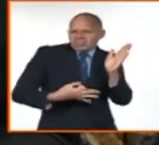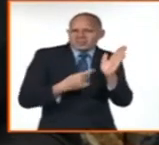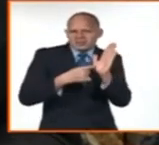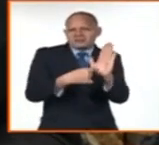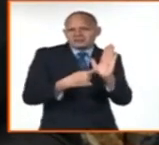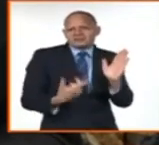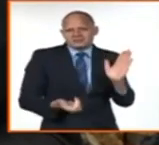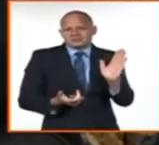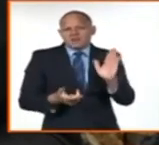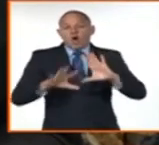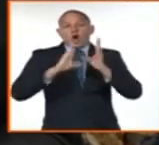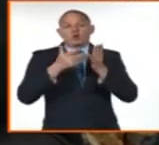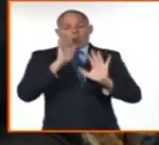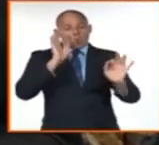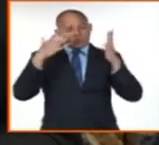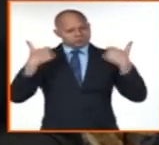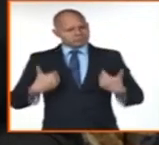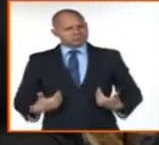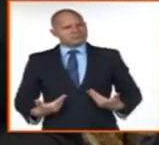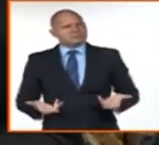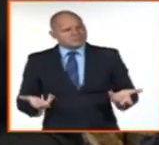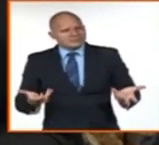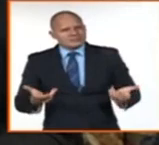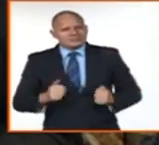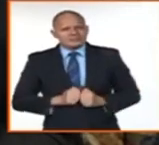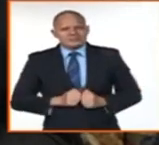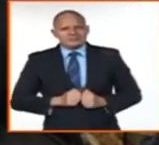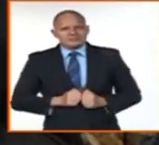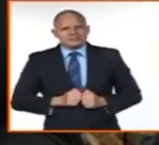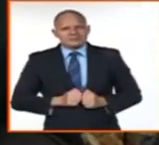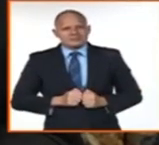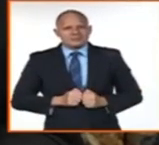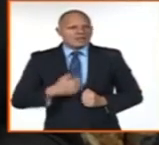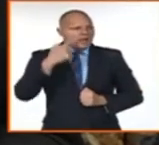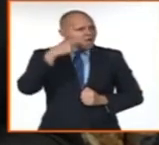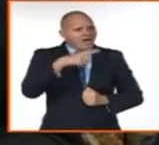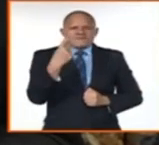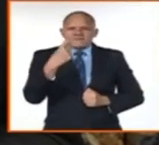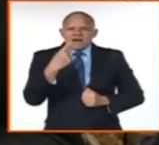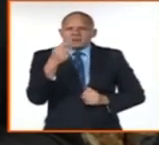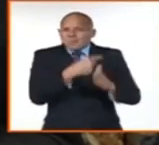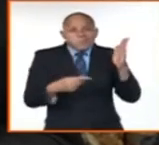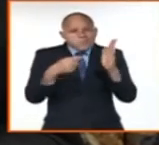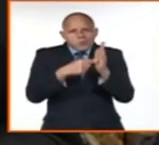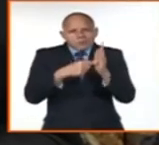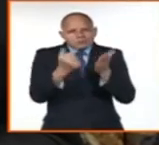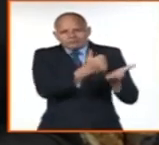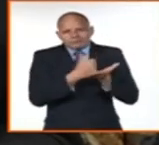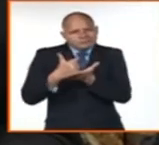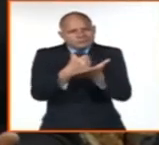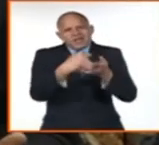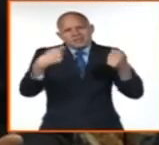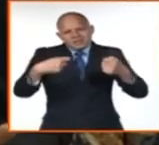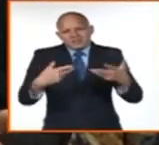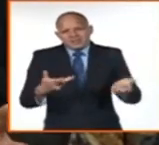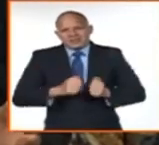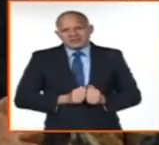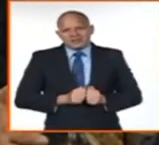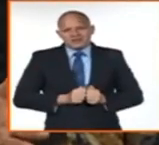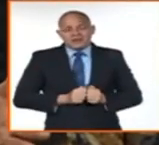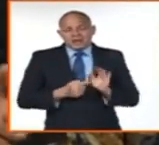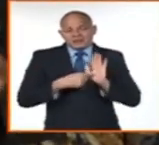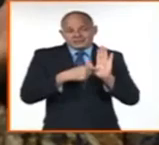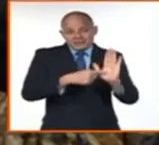principios morales, por la ética, por la solidaridad. Y eso es parte de la lucha, eso es de las cosas que